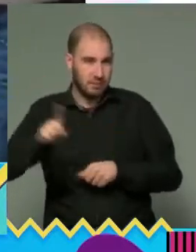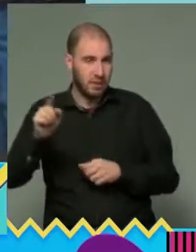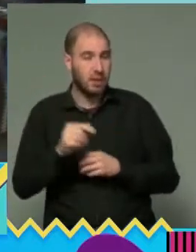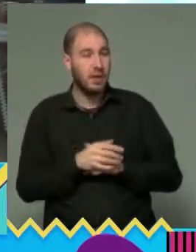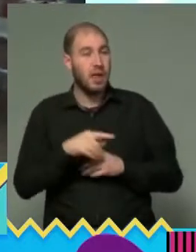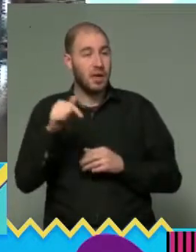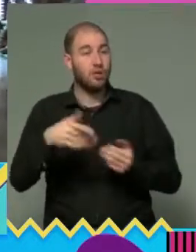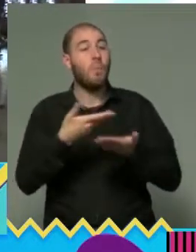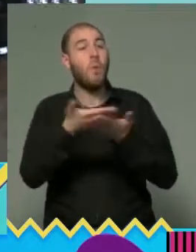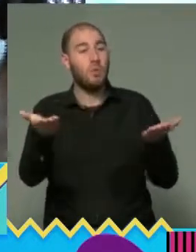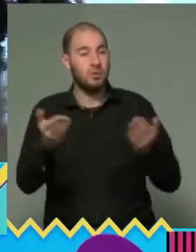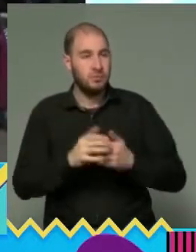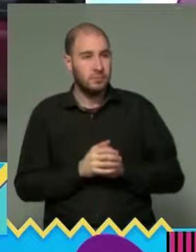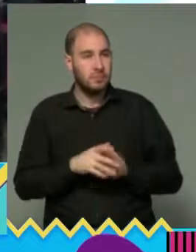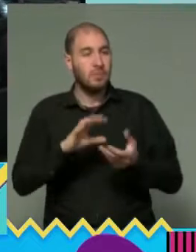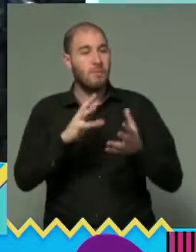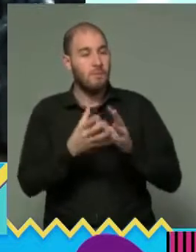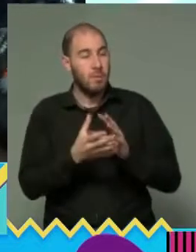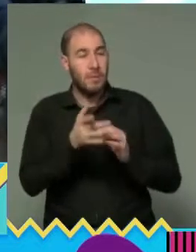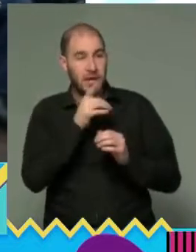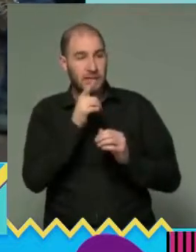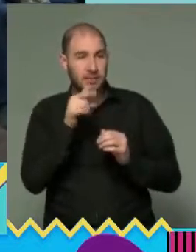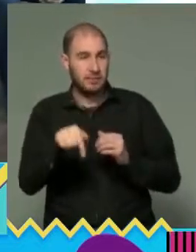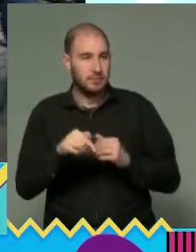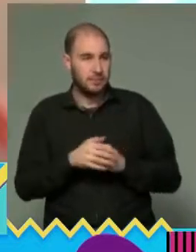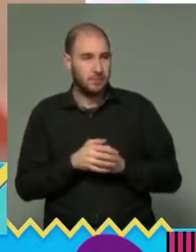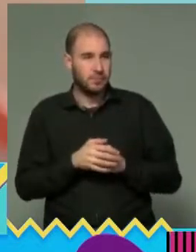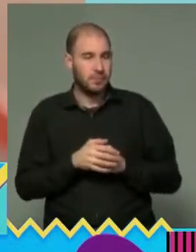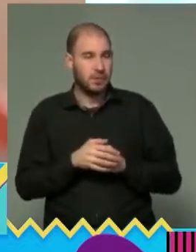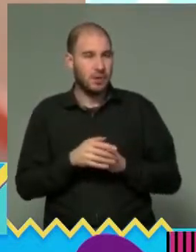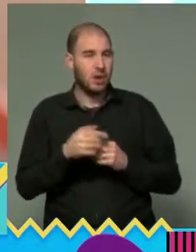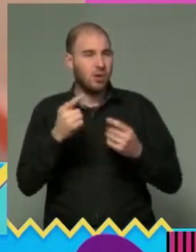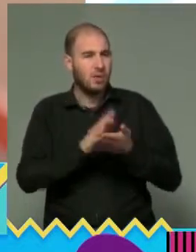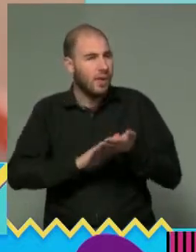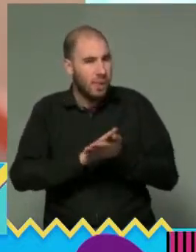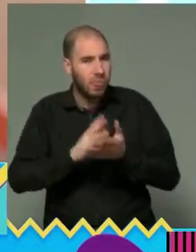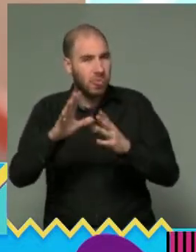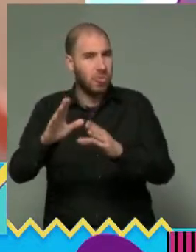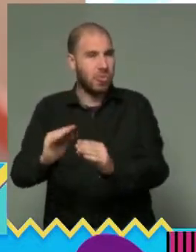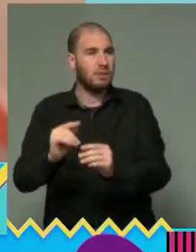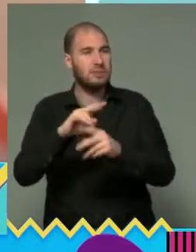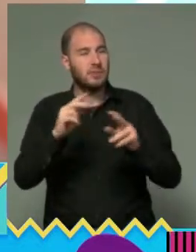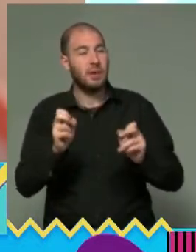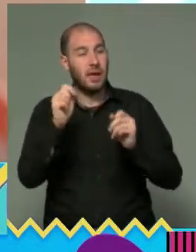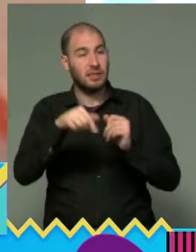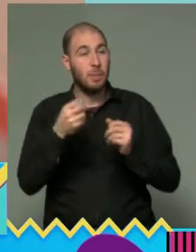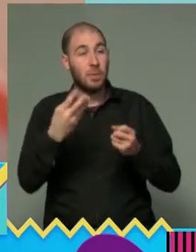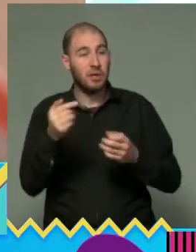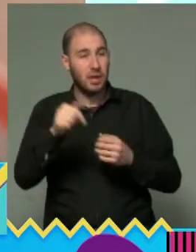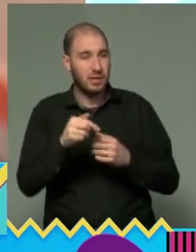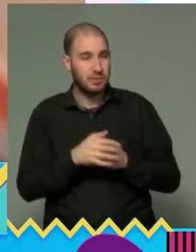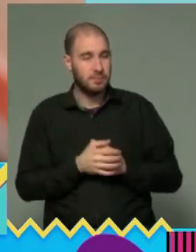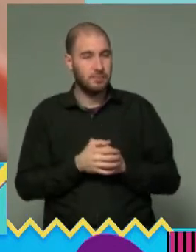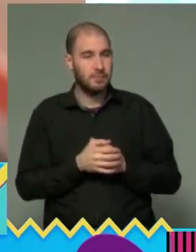esto tomó estado público y de alguna manera al parecer sirvió como elemento de disuasión para este tipo de actitudes, porque no hemos vuelto a